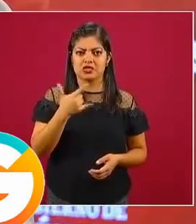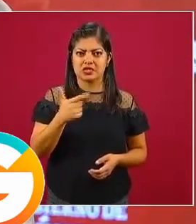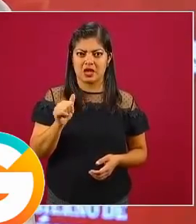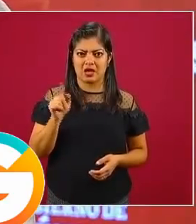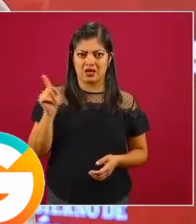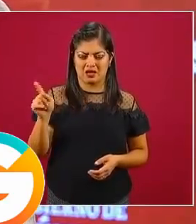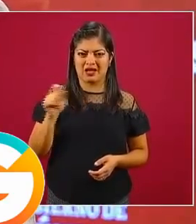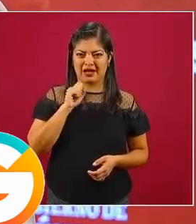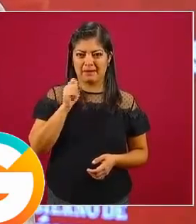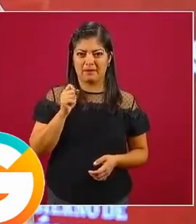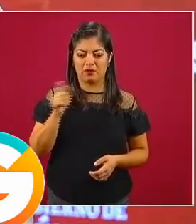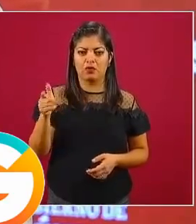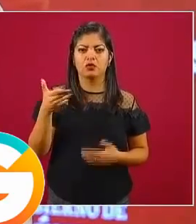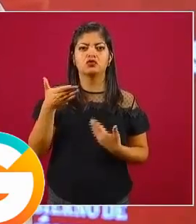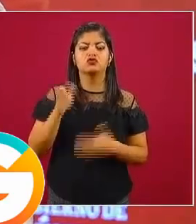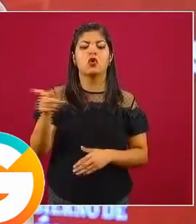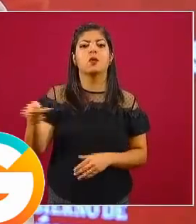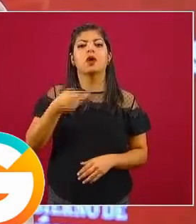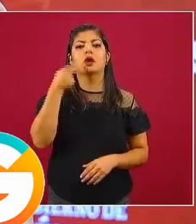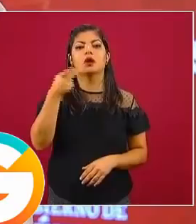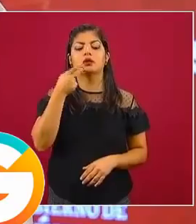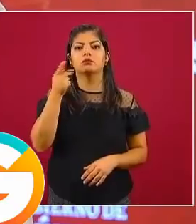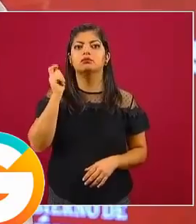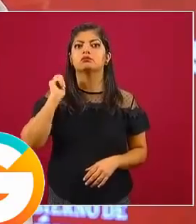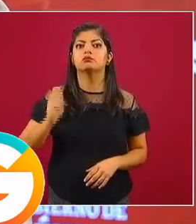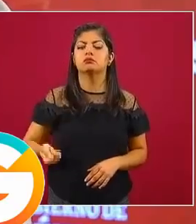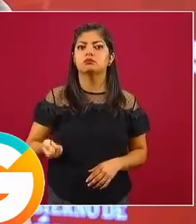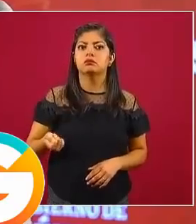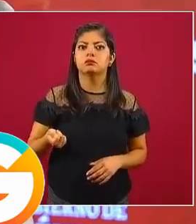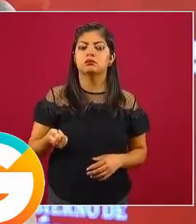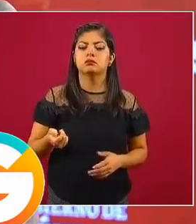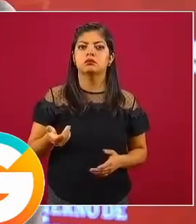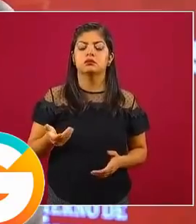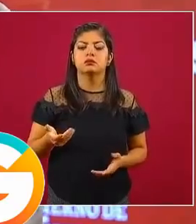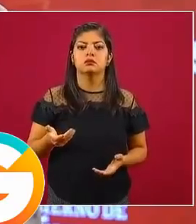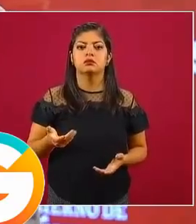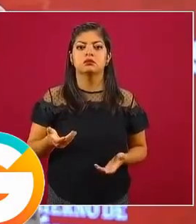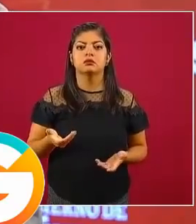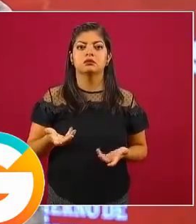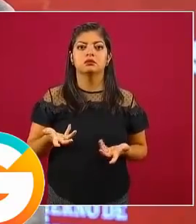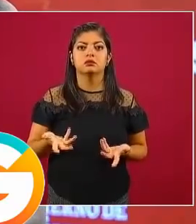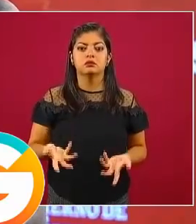haciendo la apología de